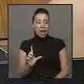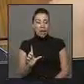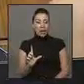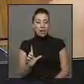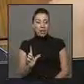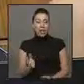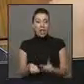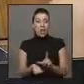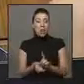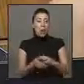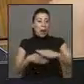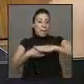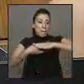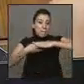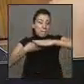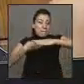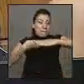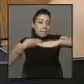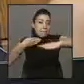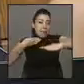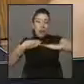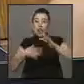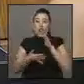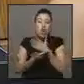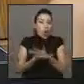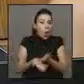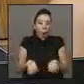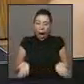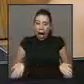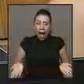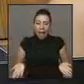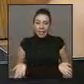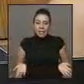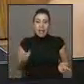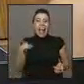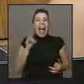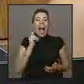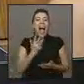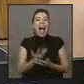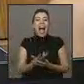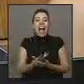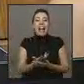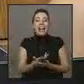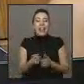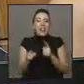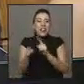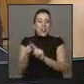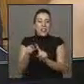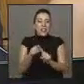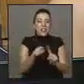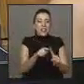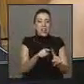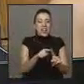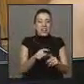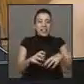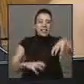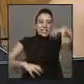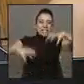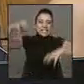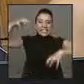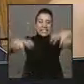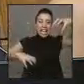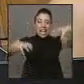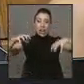en donde los lugares planos prácticamente son inexistentes, lo que hay son una serie de cerros